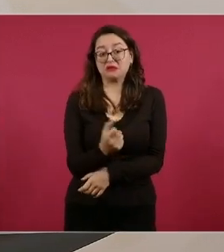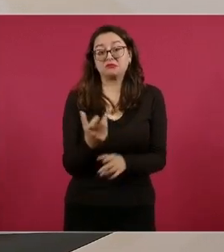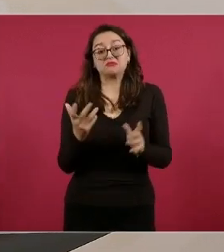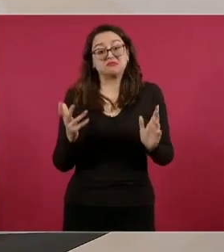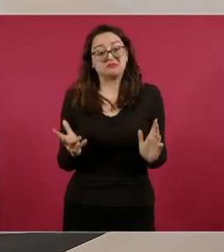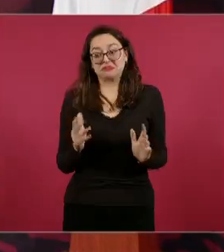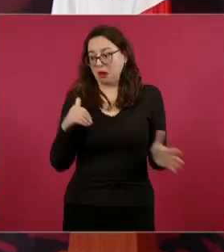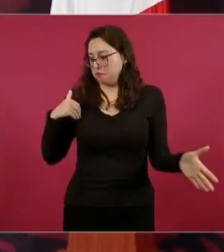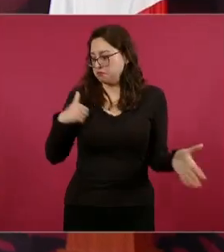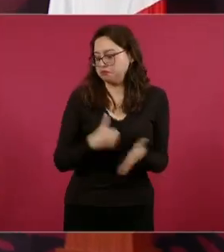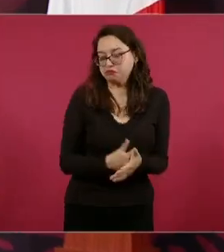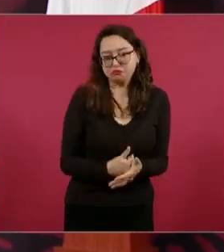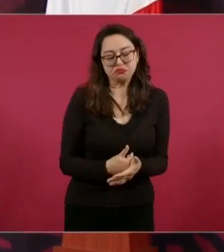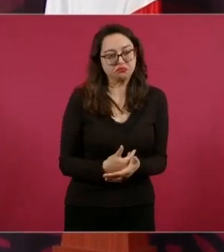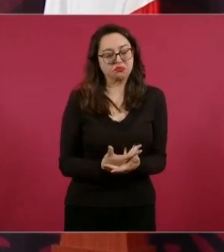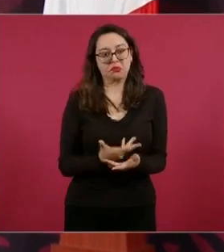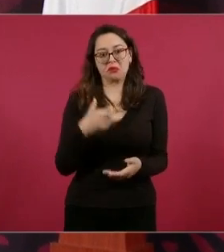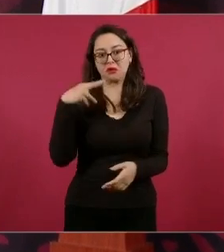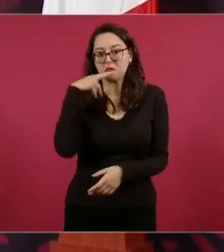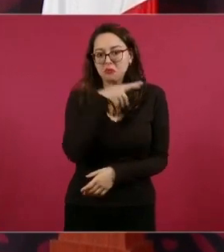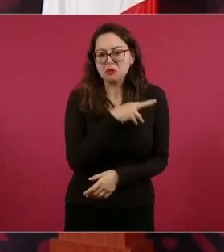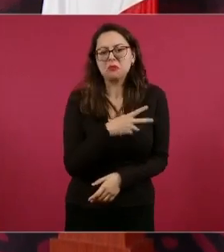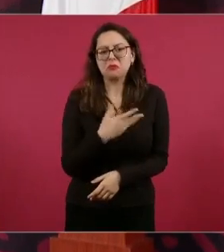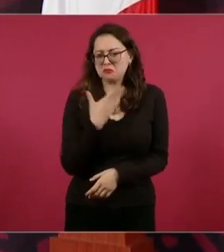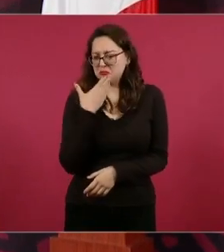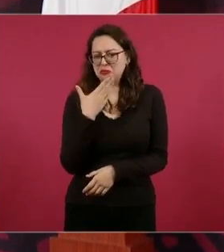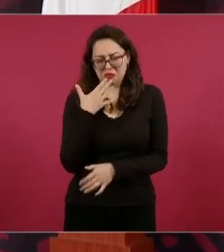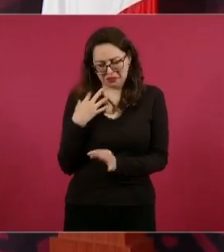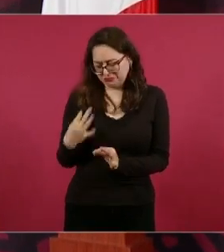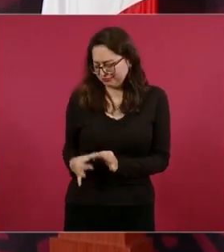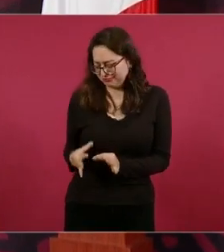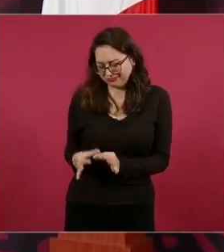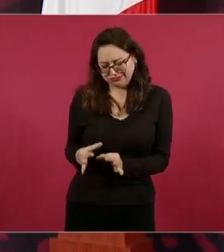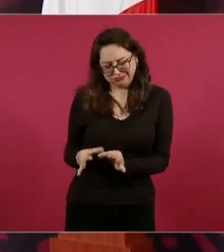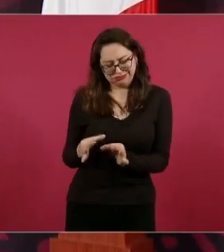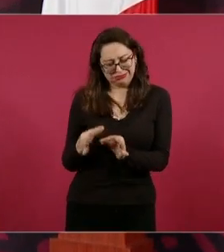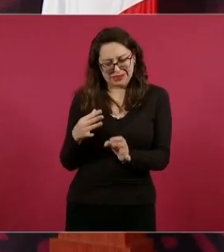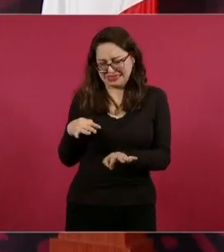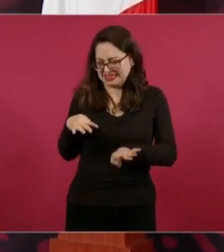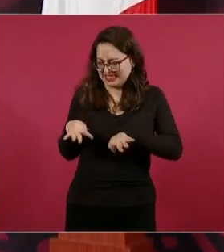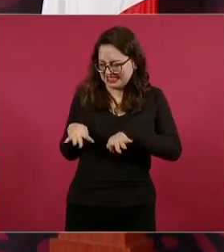fue el tiempo y bien, bien, bien, bien, bien, bien.